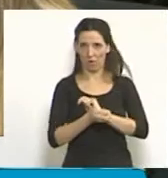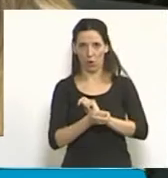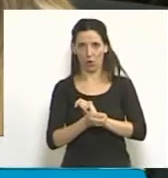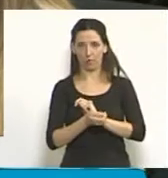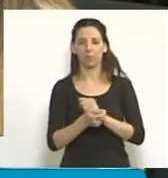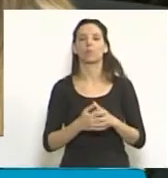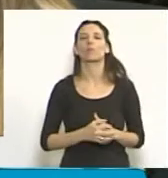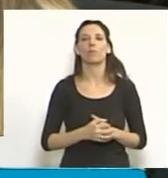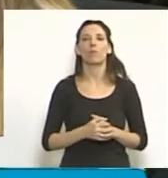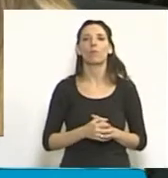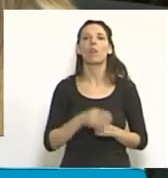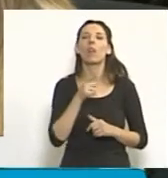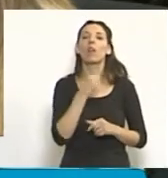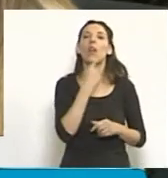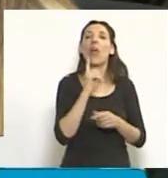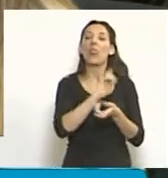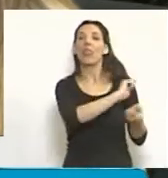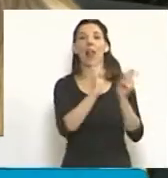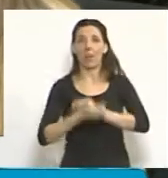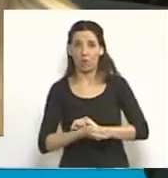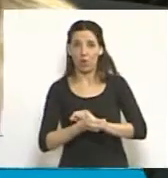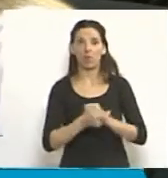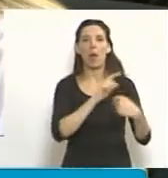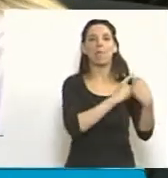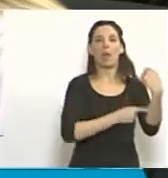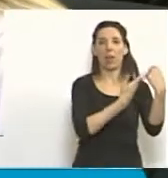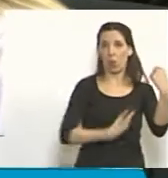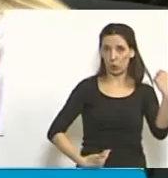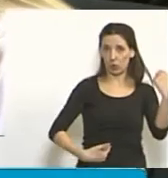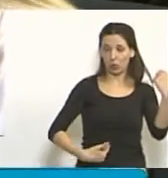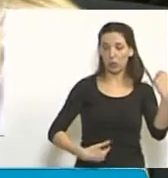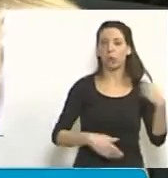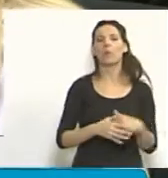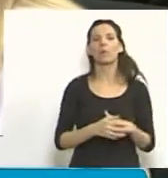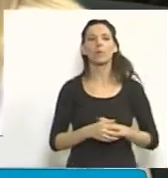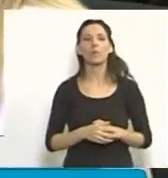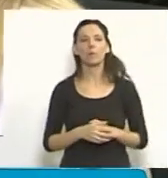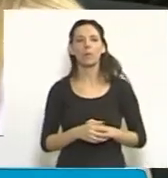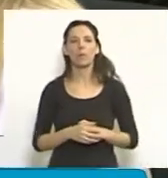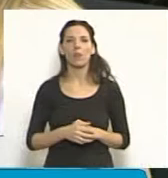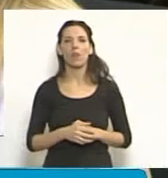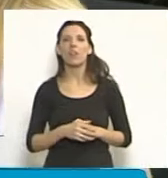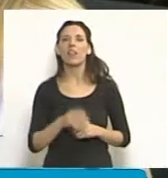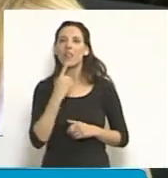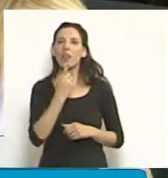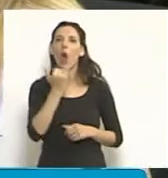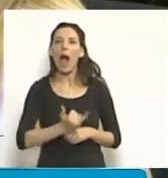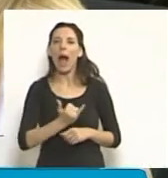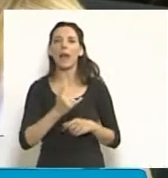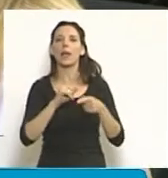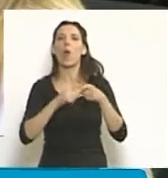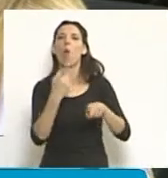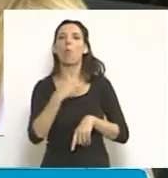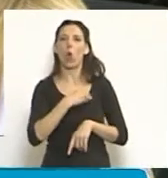Se desprende de la reforma propuesta por el Ejecutivo. La existencia de una voluntad política es